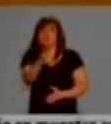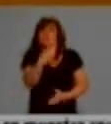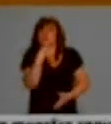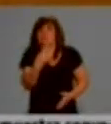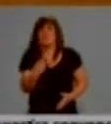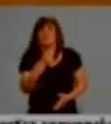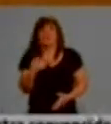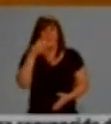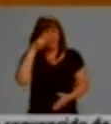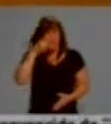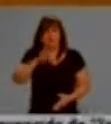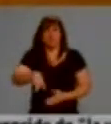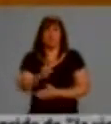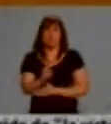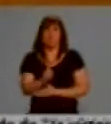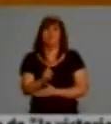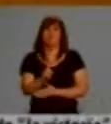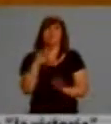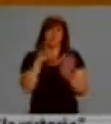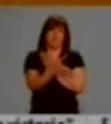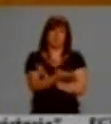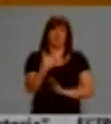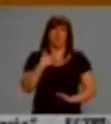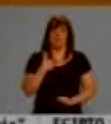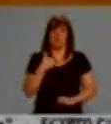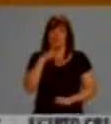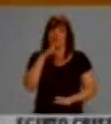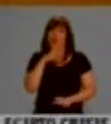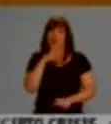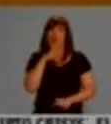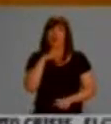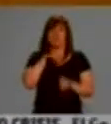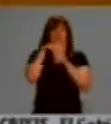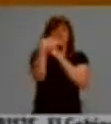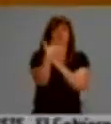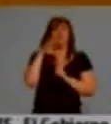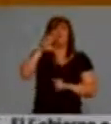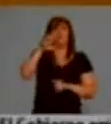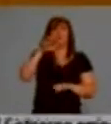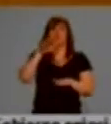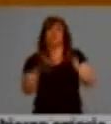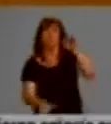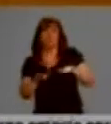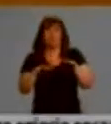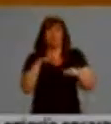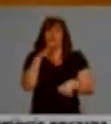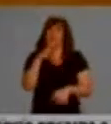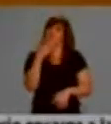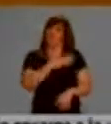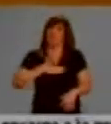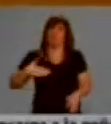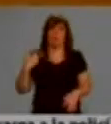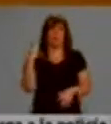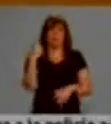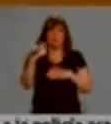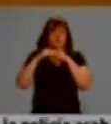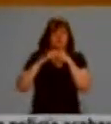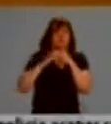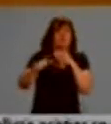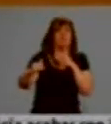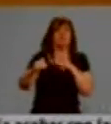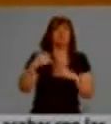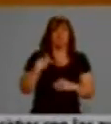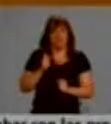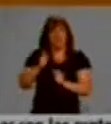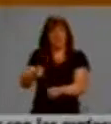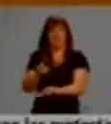que no sea cierto, es entrar en la desestabilización de un país que necesita trasladar estabilidad y proyectar confianza.